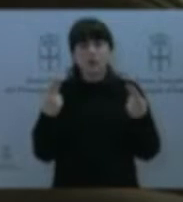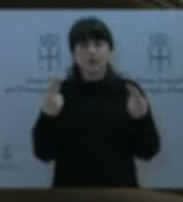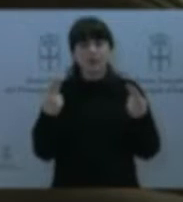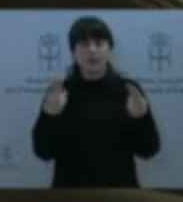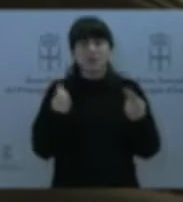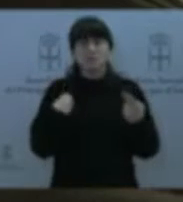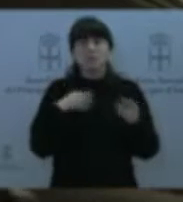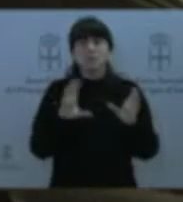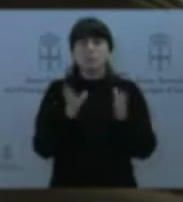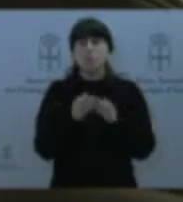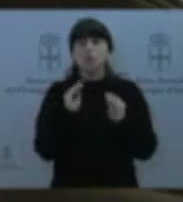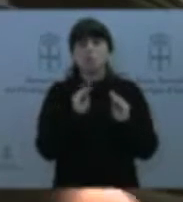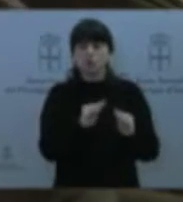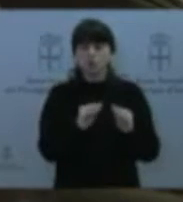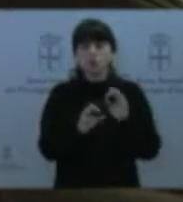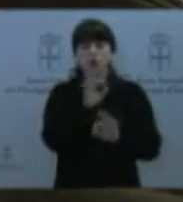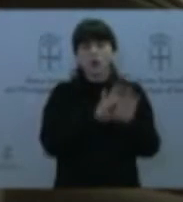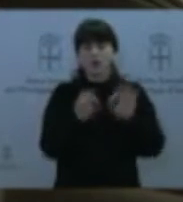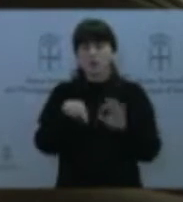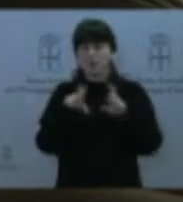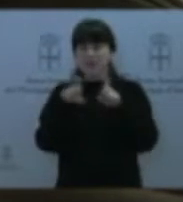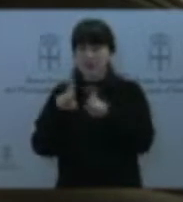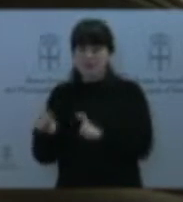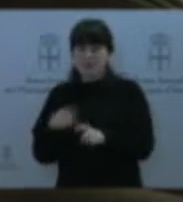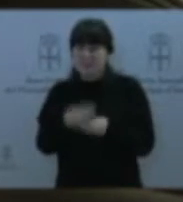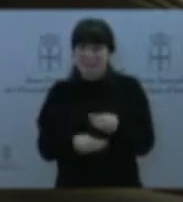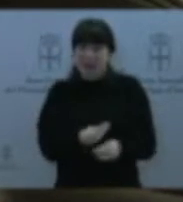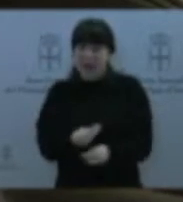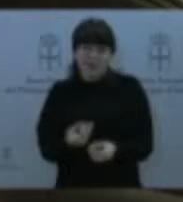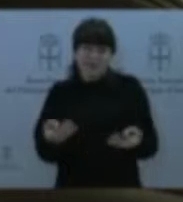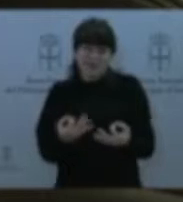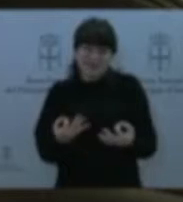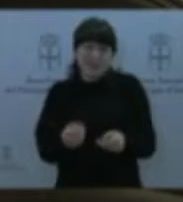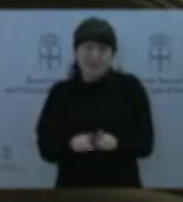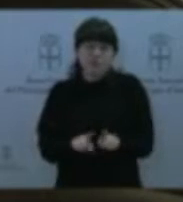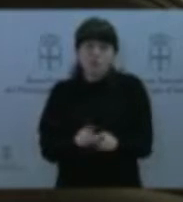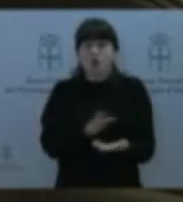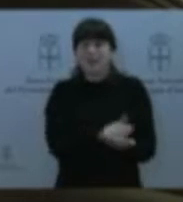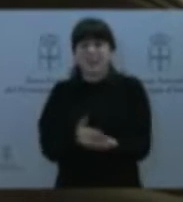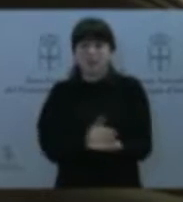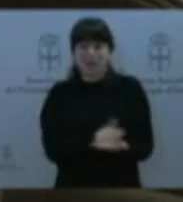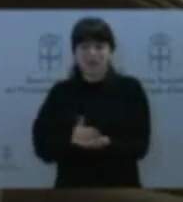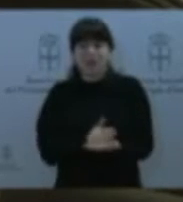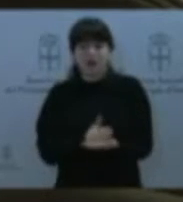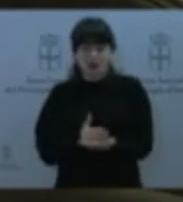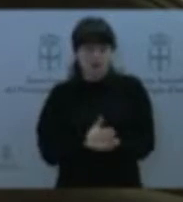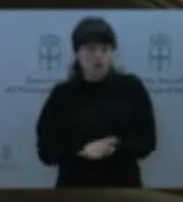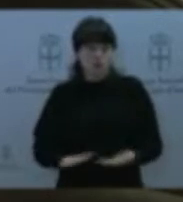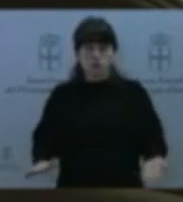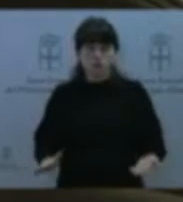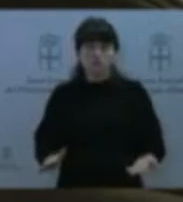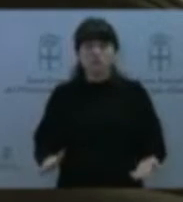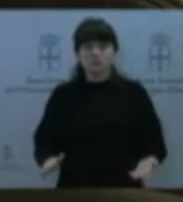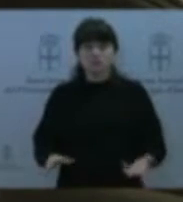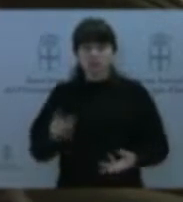en muchas ocasiones lo que actúan es simplemente como meros intermediarios, que se nutren de recursos públicos para